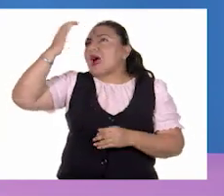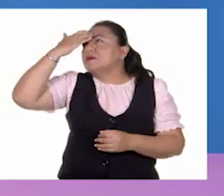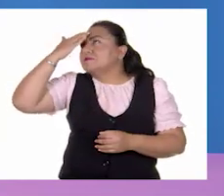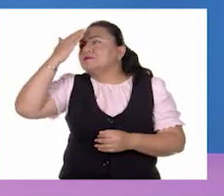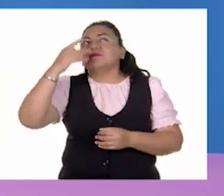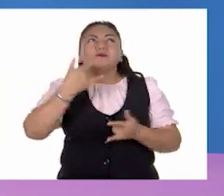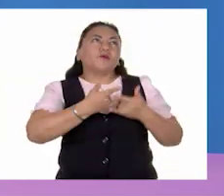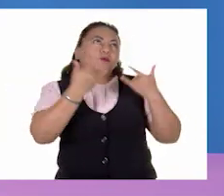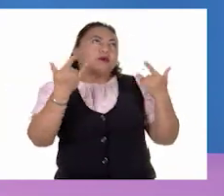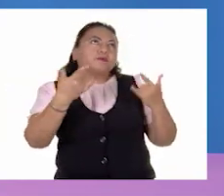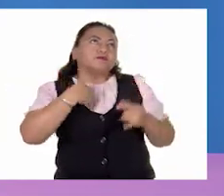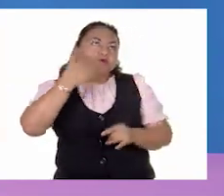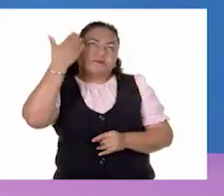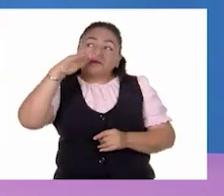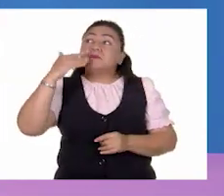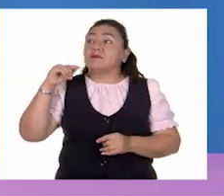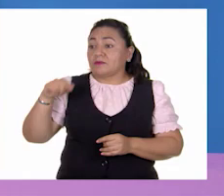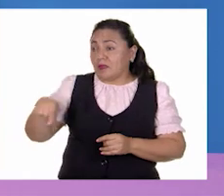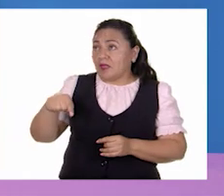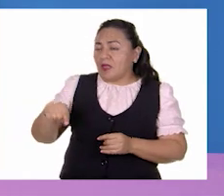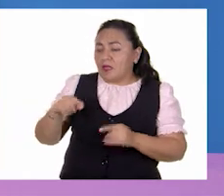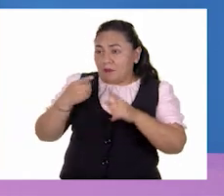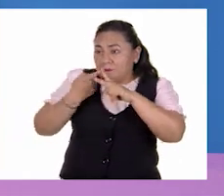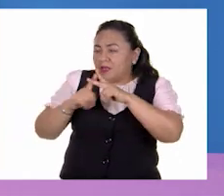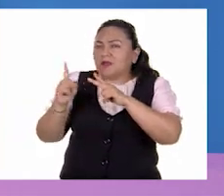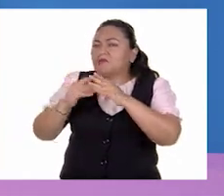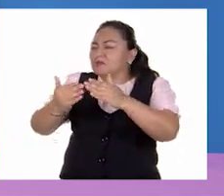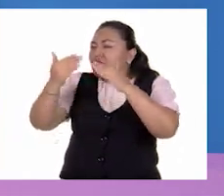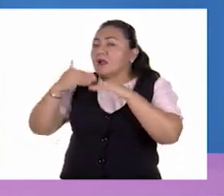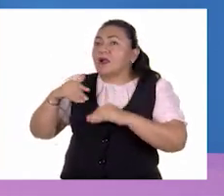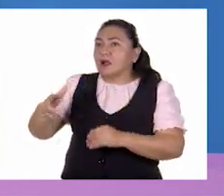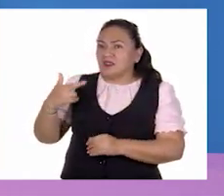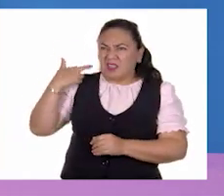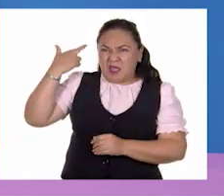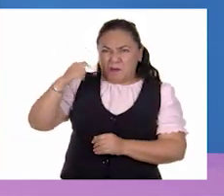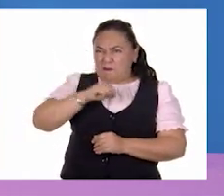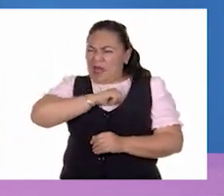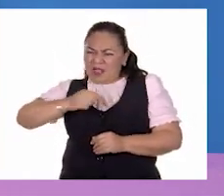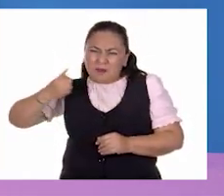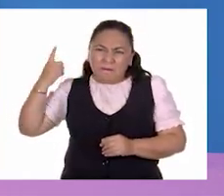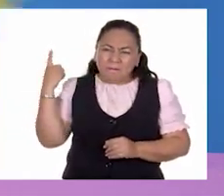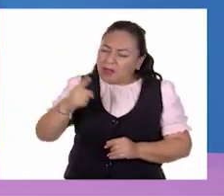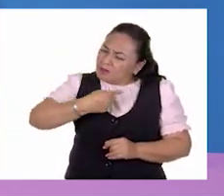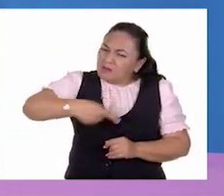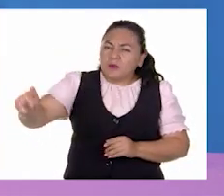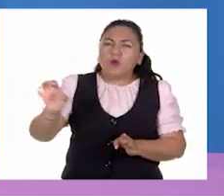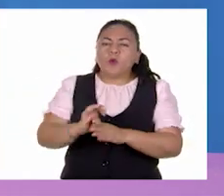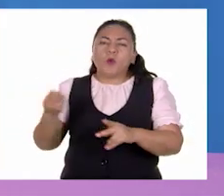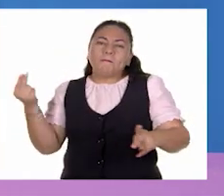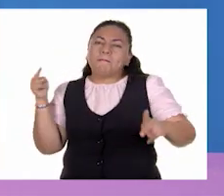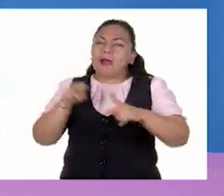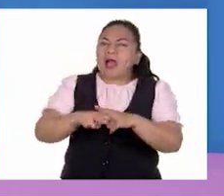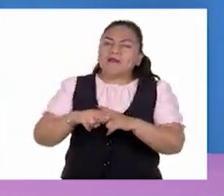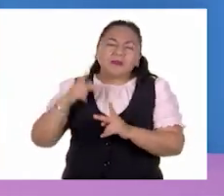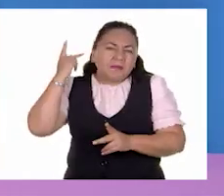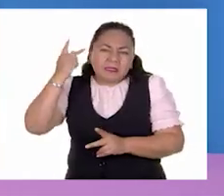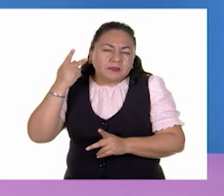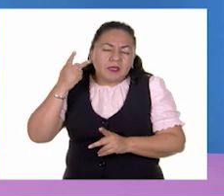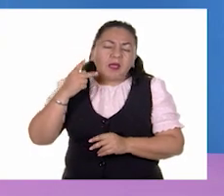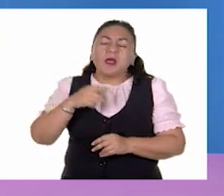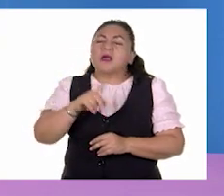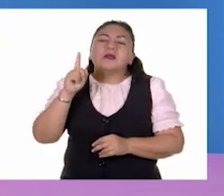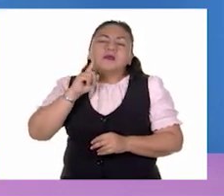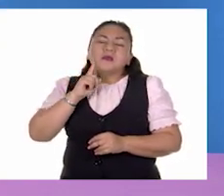el cuento. Y se salta el inicio, cuando la reina malvada ordena al cazador que elimine a la princesa y él